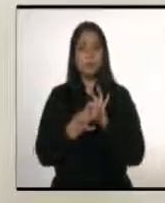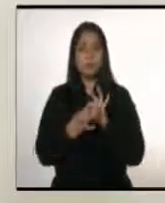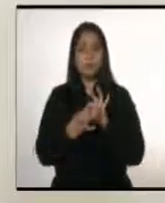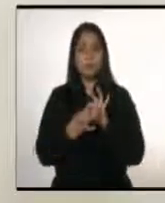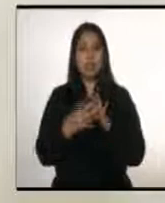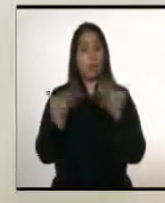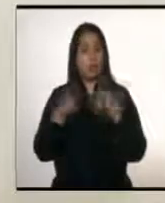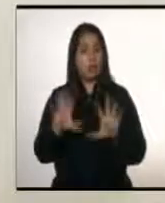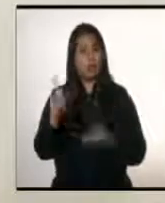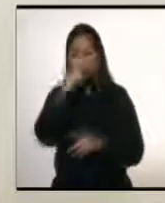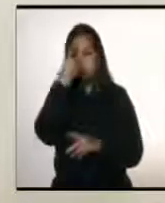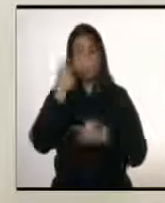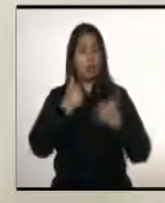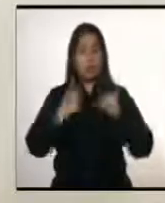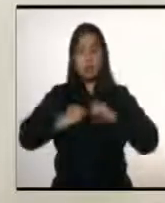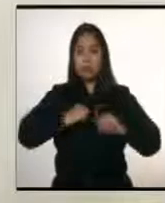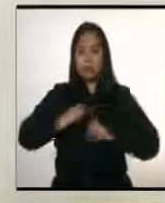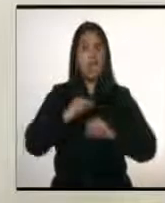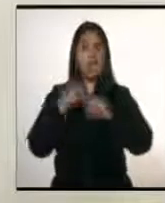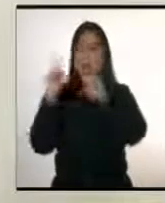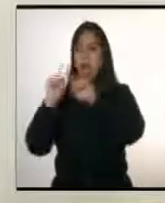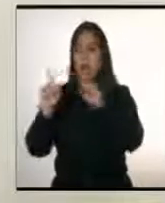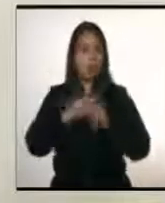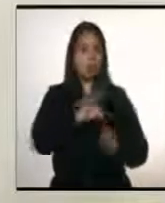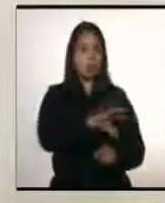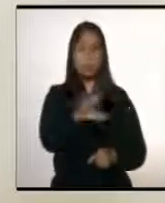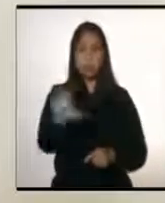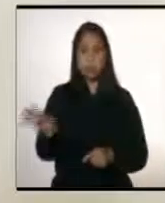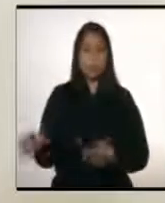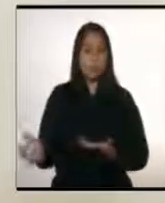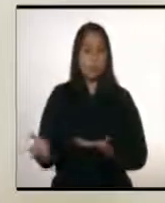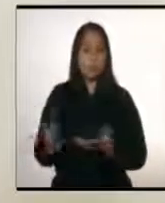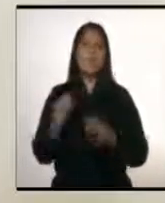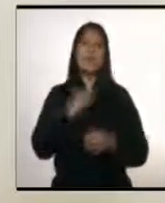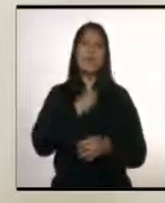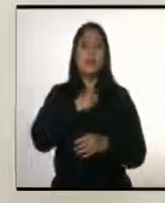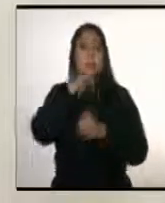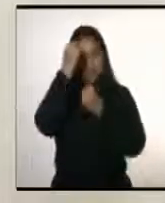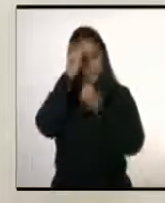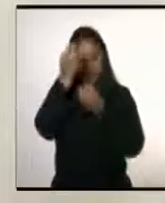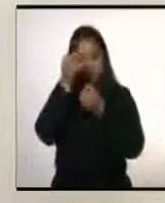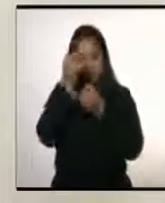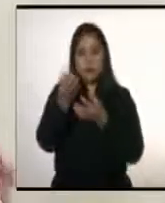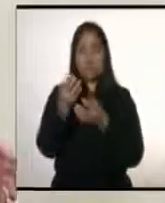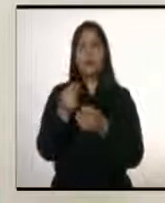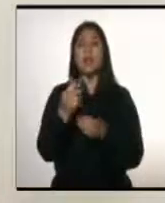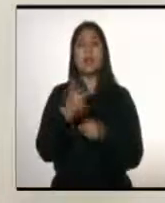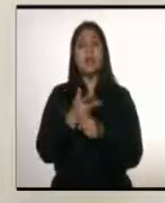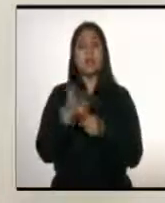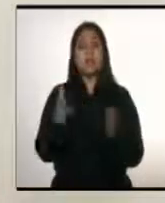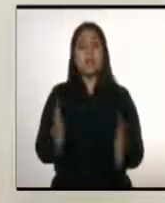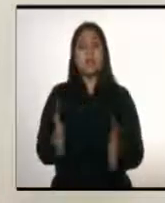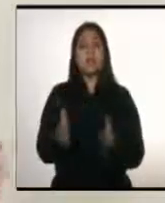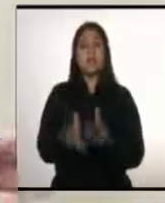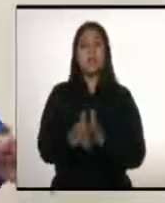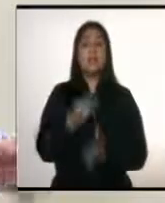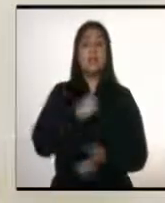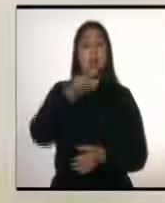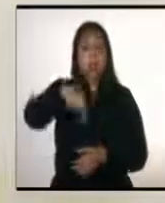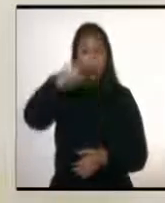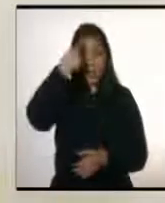ya se está haciendo con muchos sectores. Quiero informarle a la población que el día de hoy